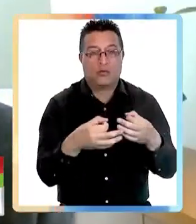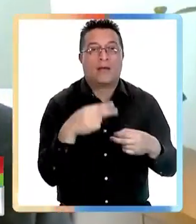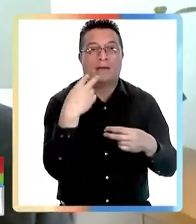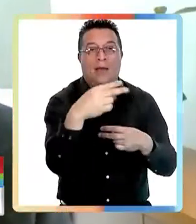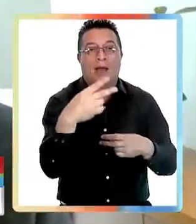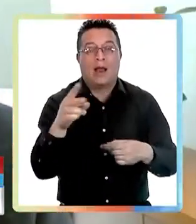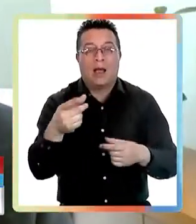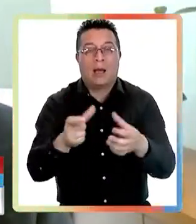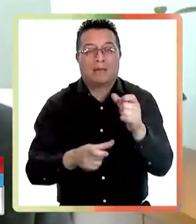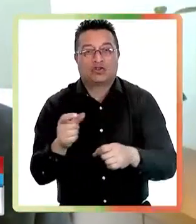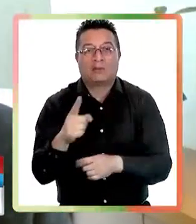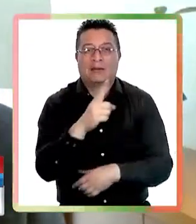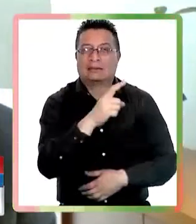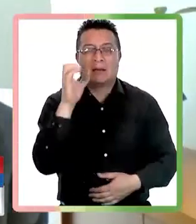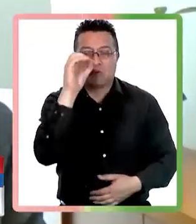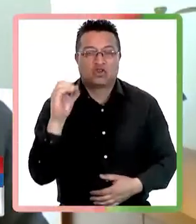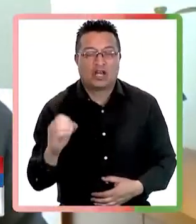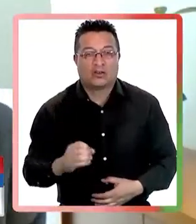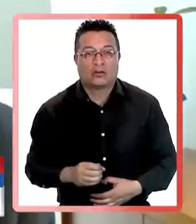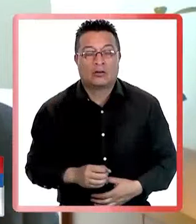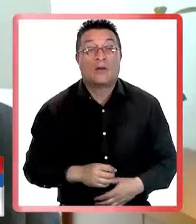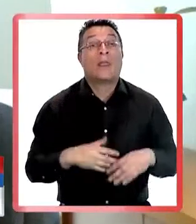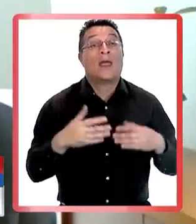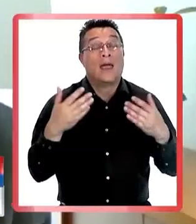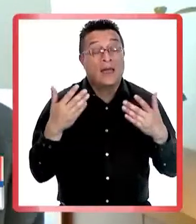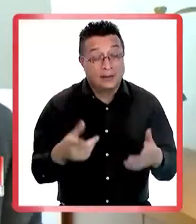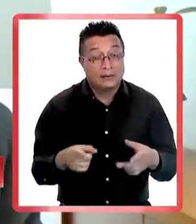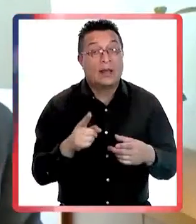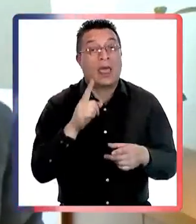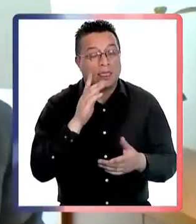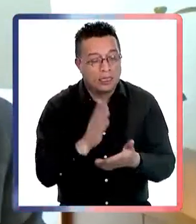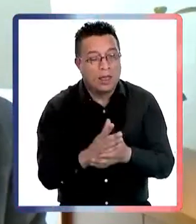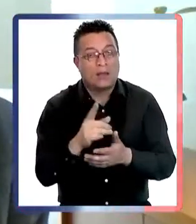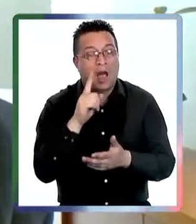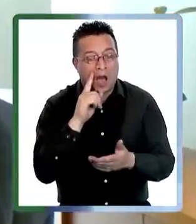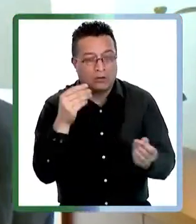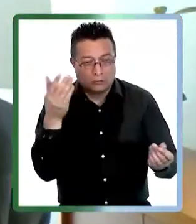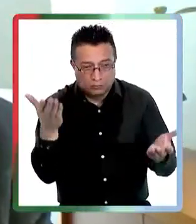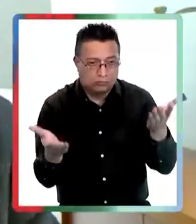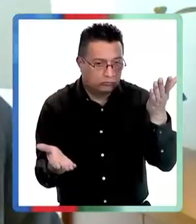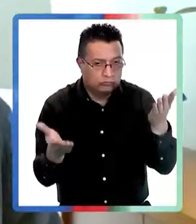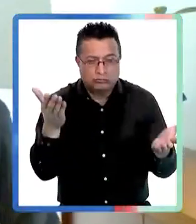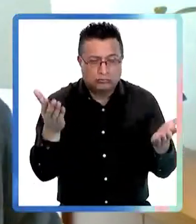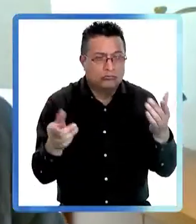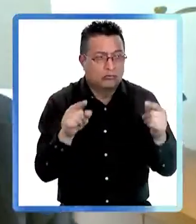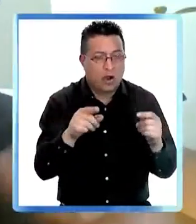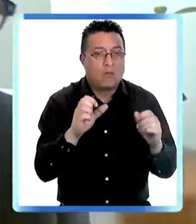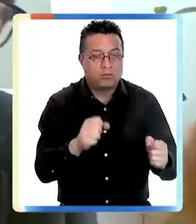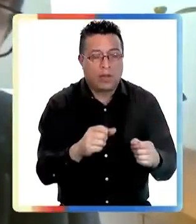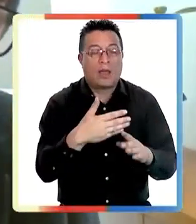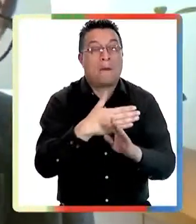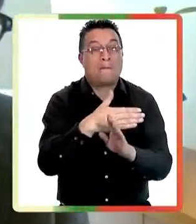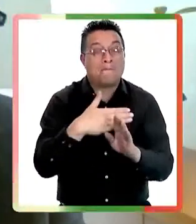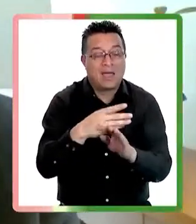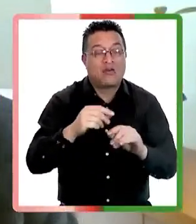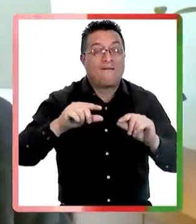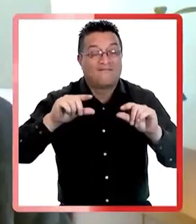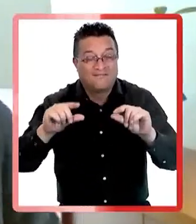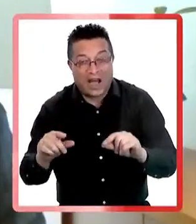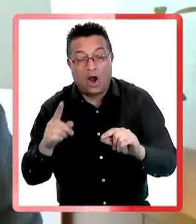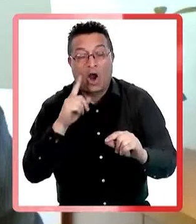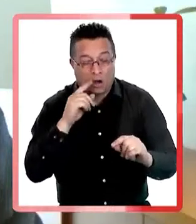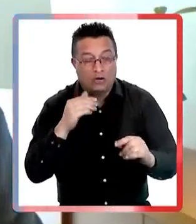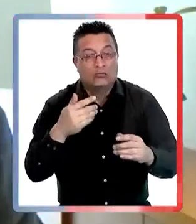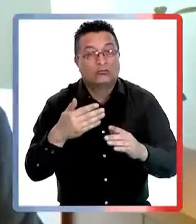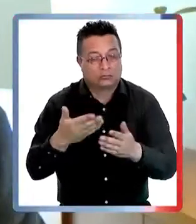las personas, el 100%. Lo que pasa es que van a haber compensaciones y a los segmentos de ingresos medios y